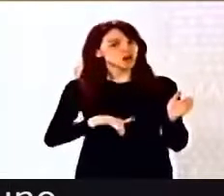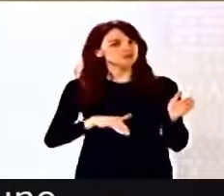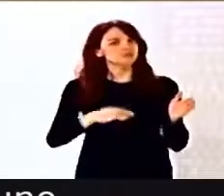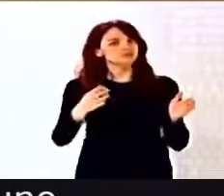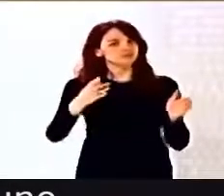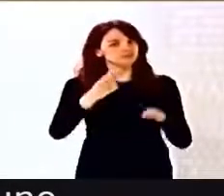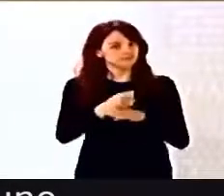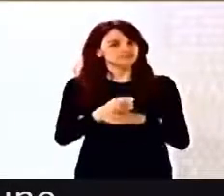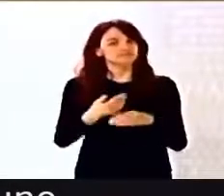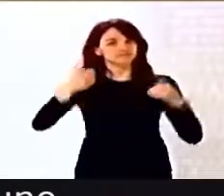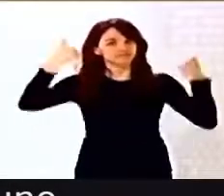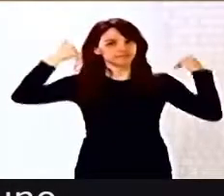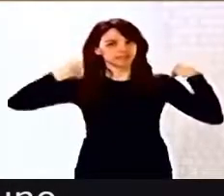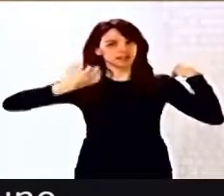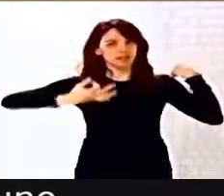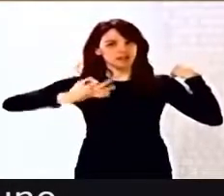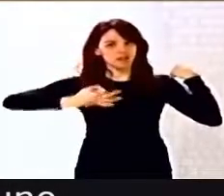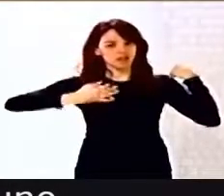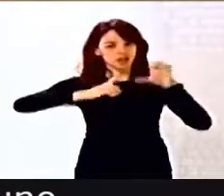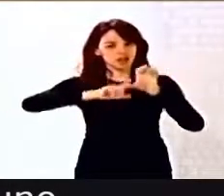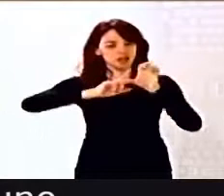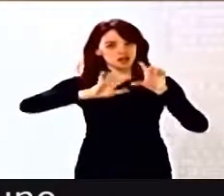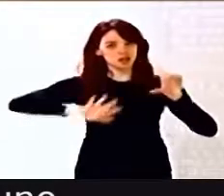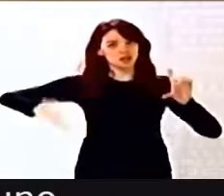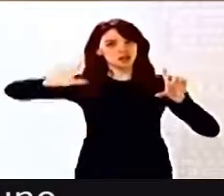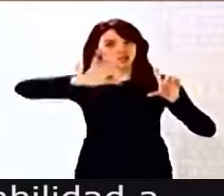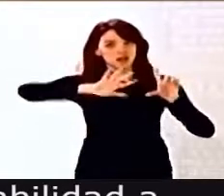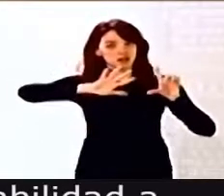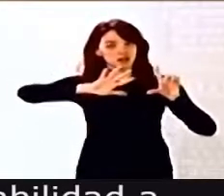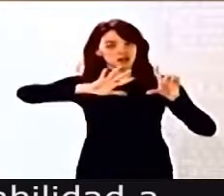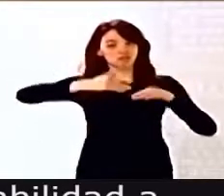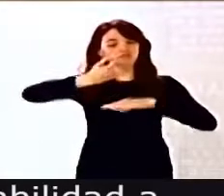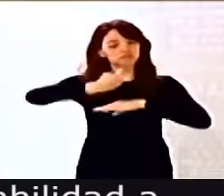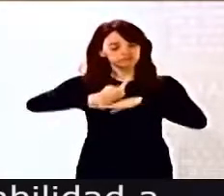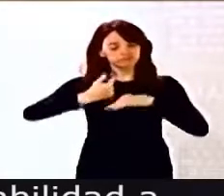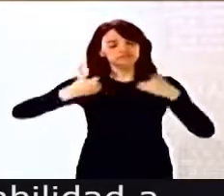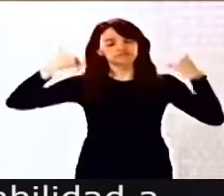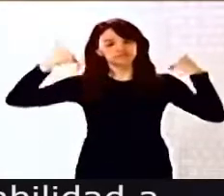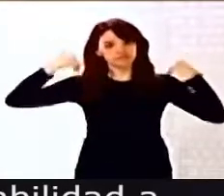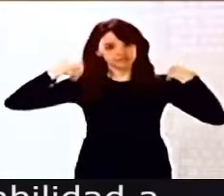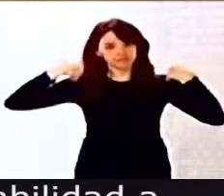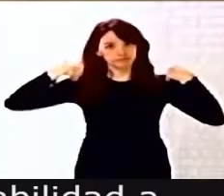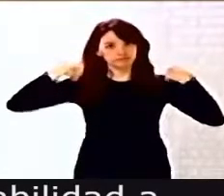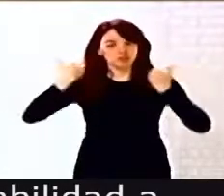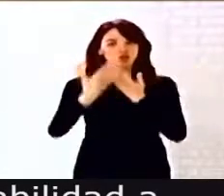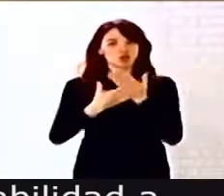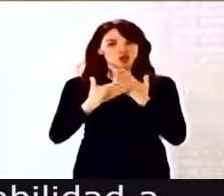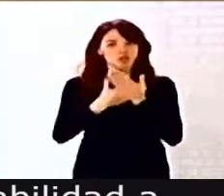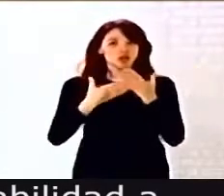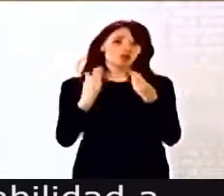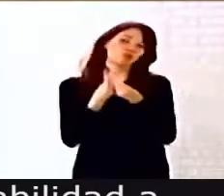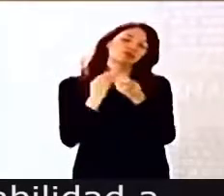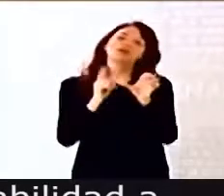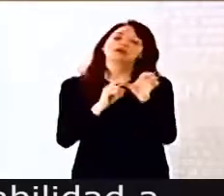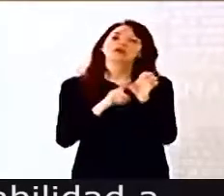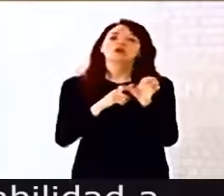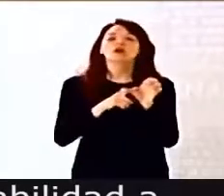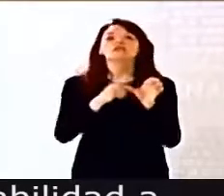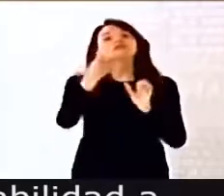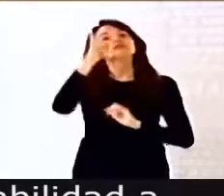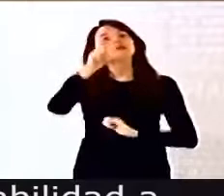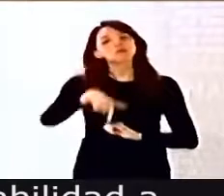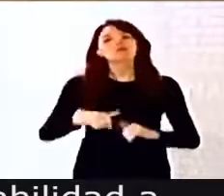responsabilidad a Extremadura, nos traslada responsabilidad al Gobierno de la Junta de Extremadura, nos